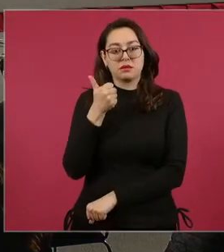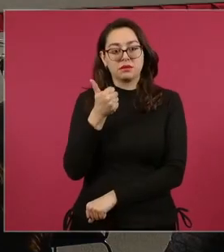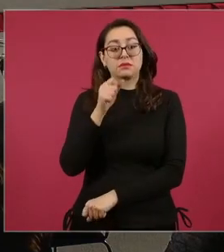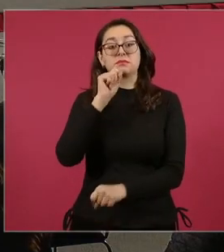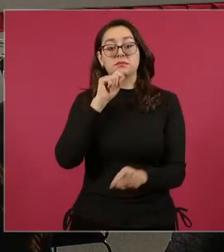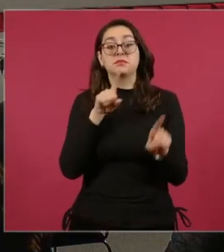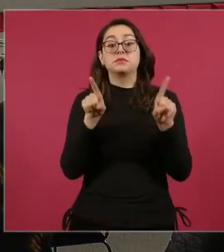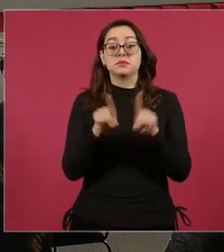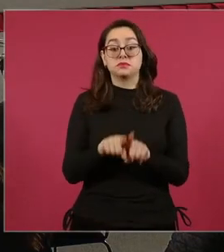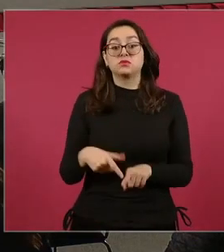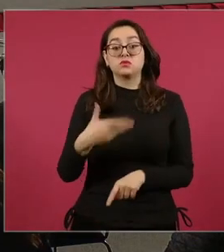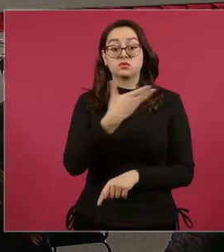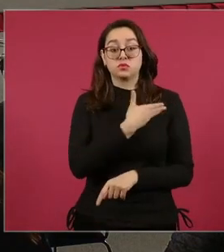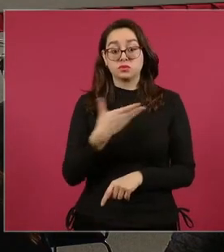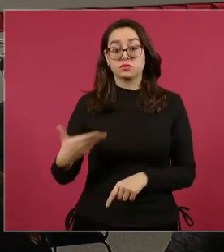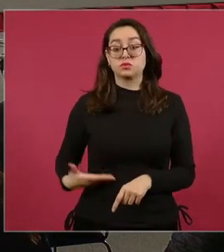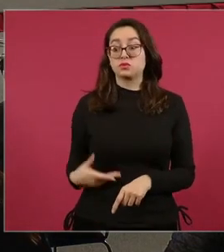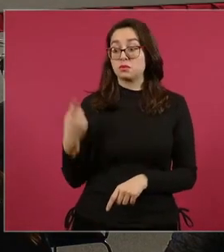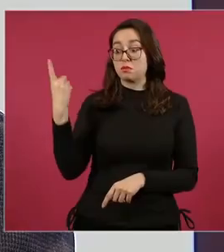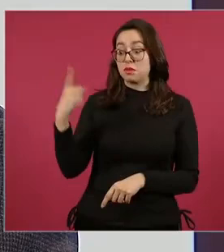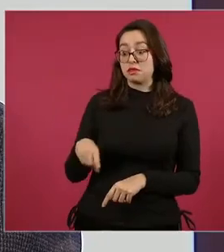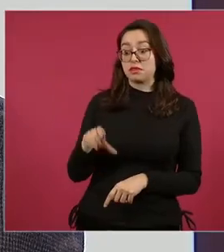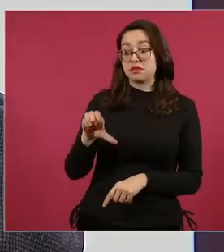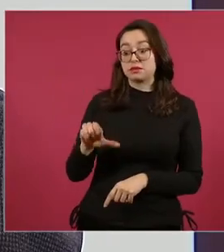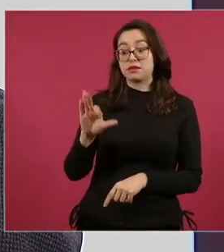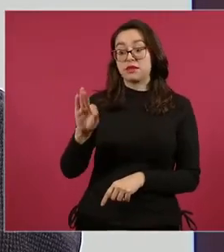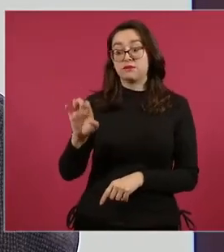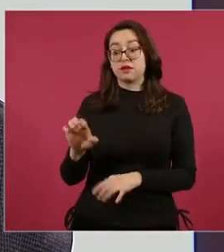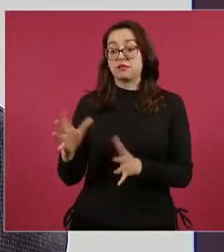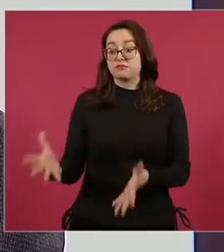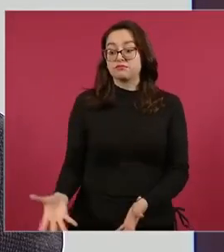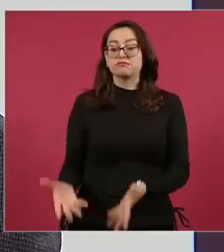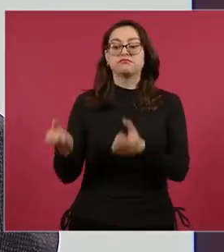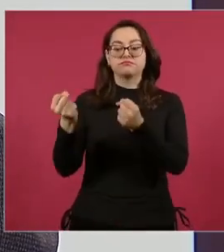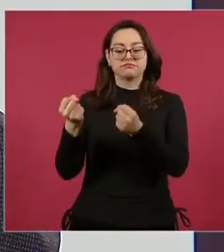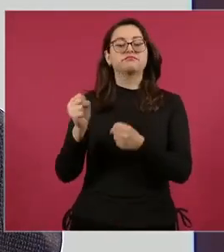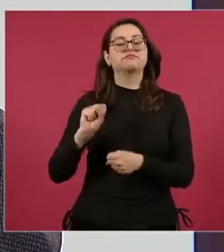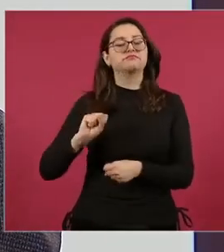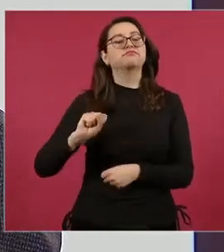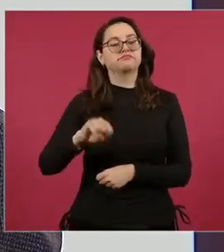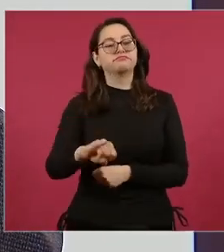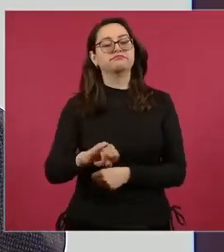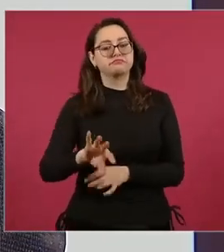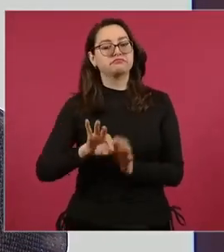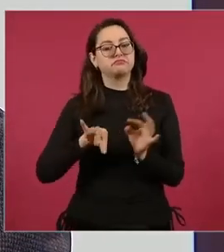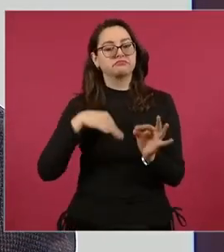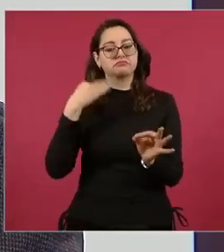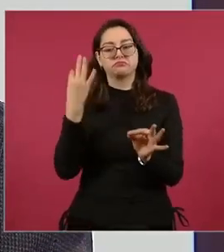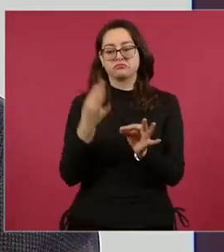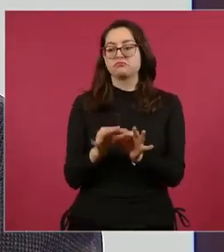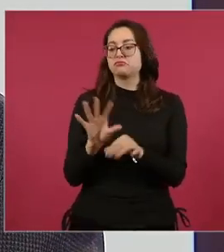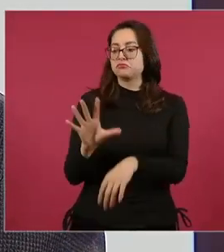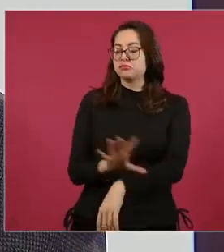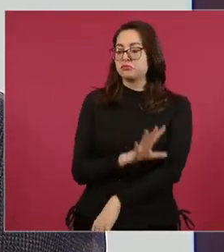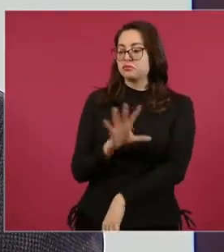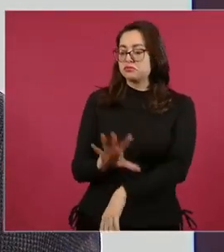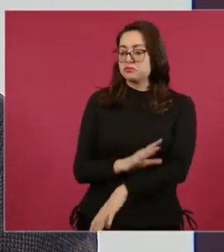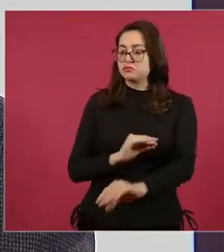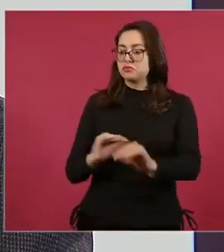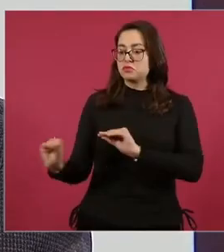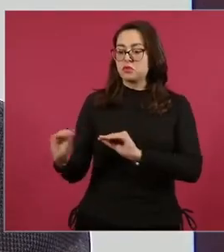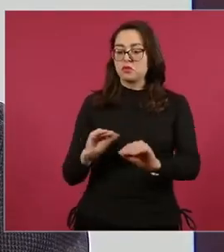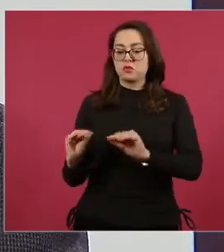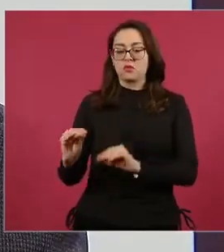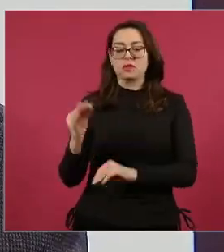presidencial, la capacidad de la CFE aumentará hasta el 52%. Con